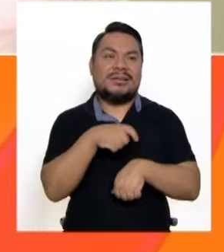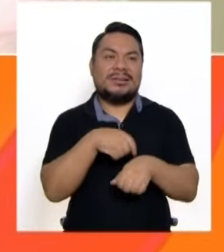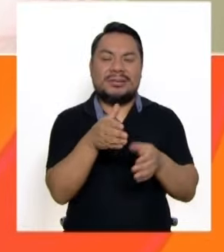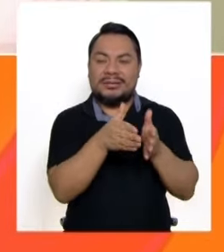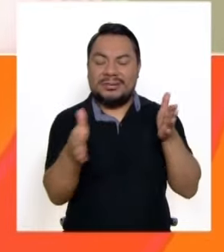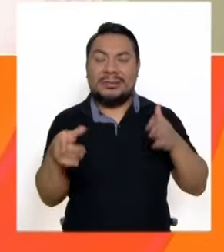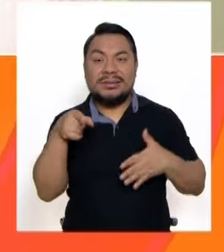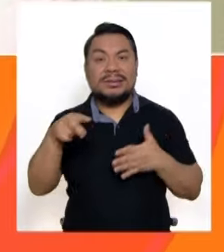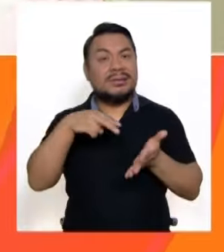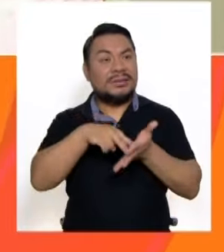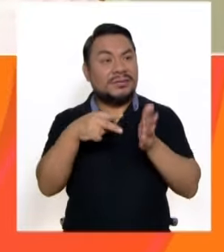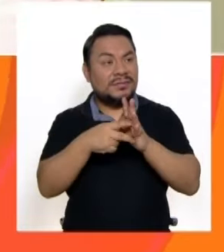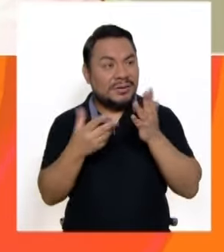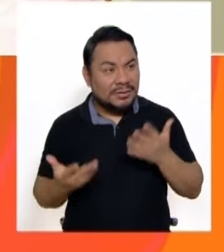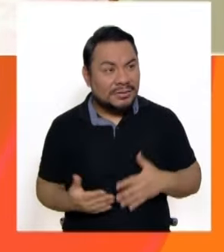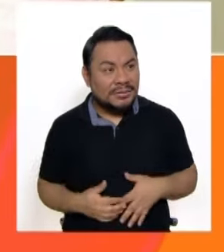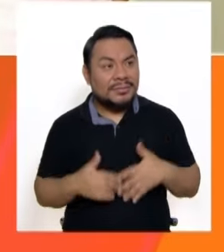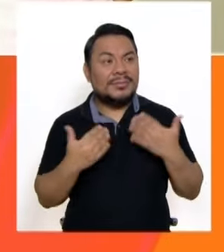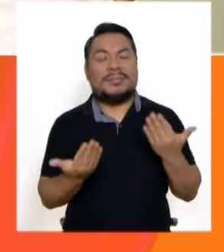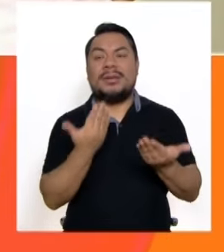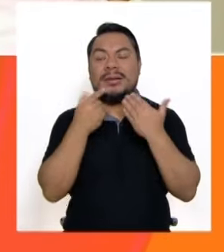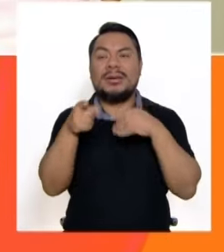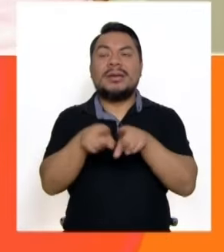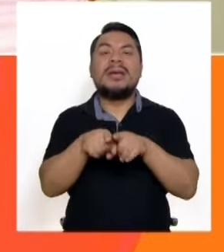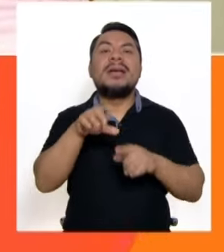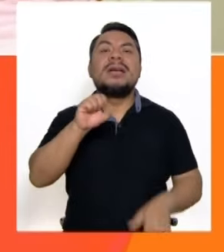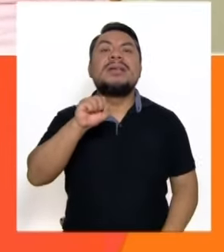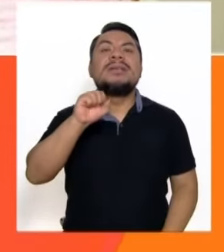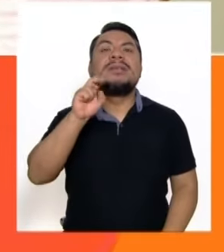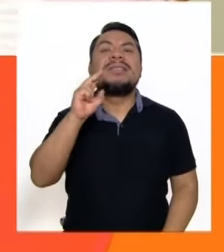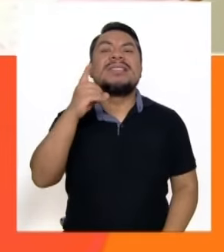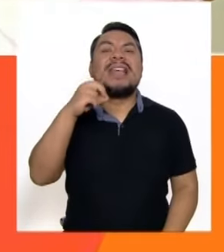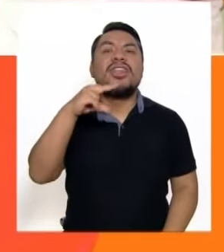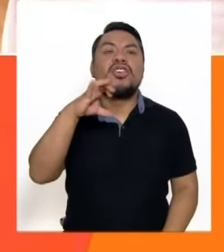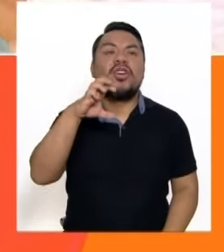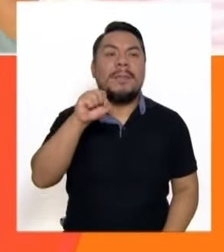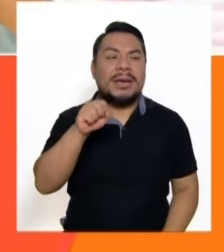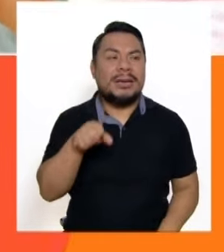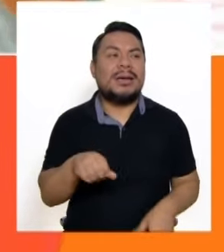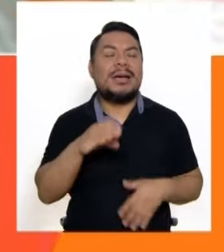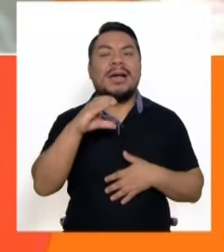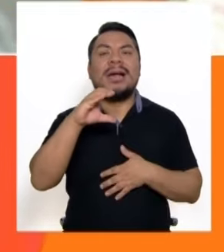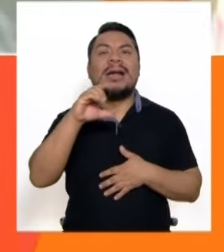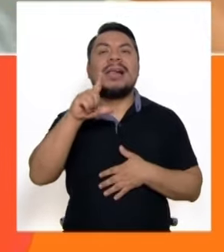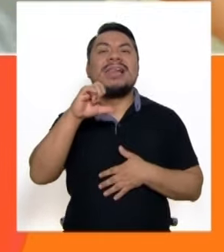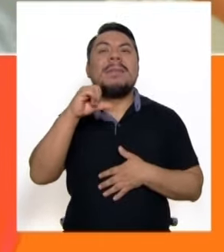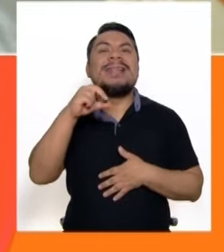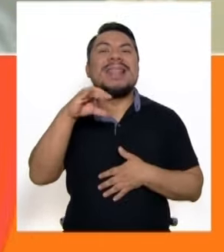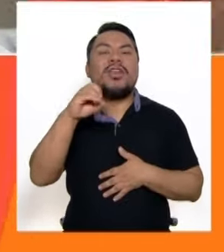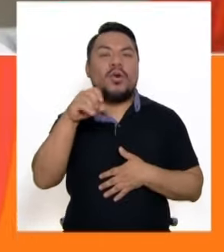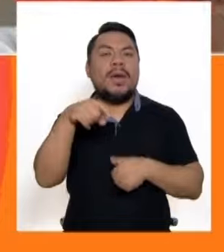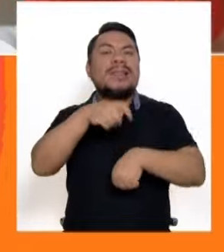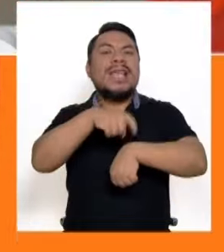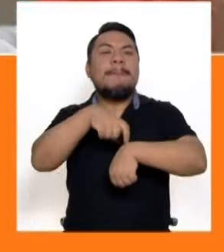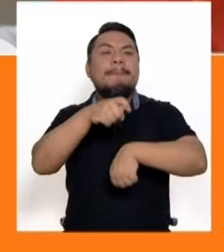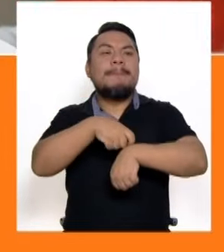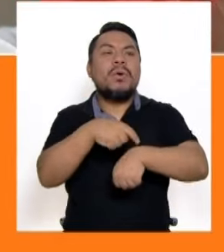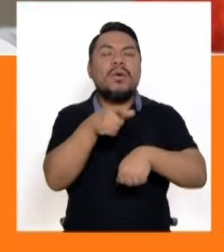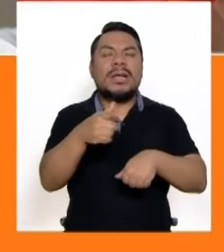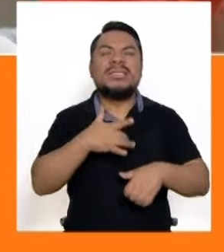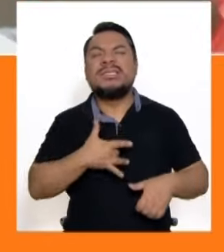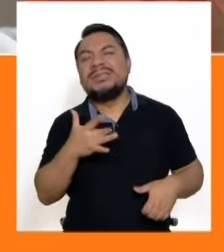significa que realmente se habla del síndrome climatérico y hay que cuidar a la mujer. Porque lo más importante